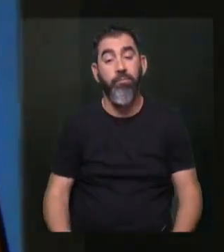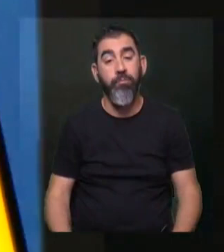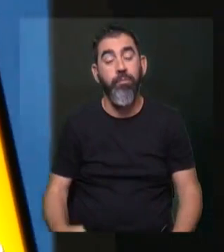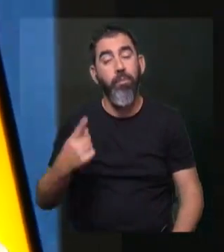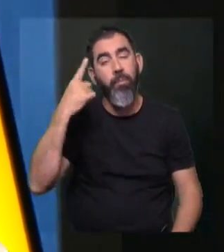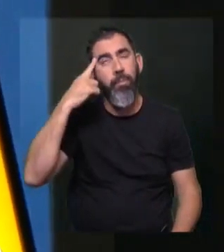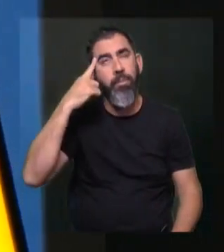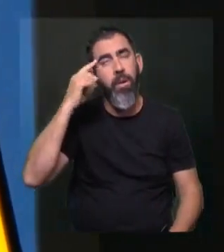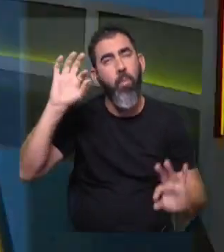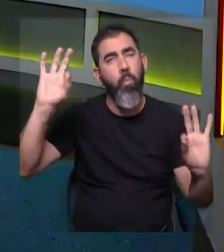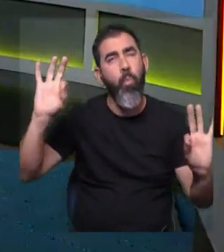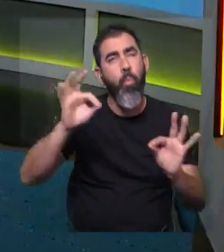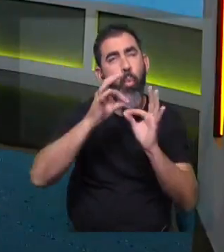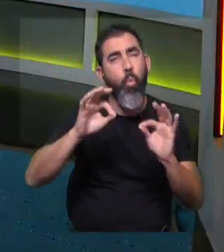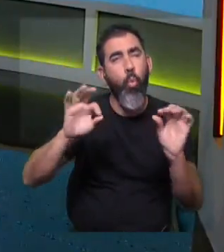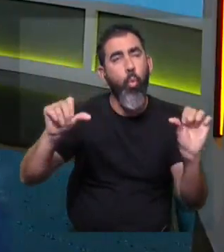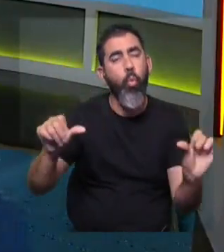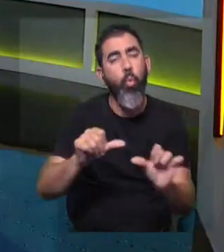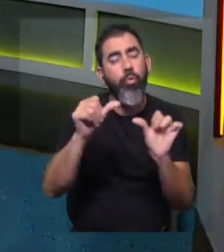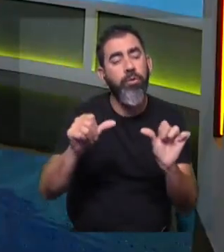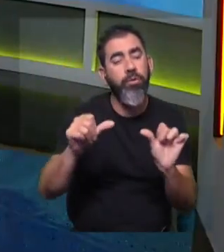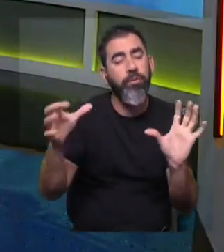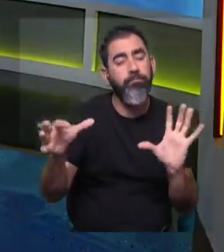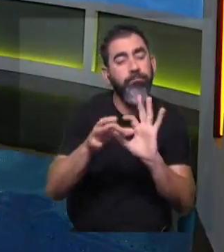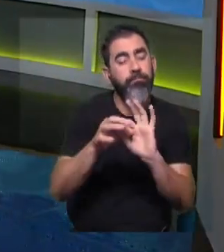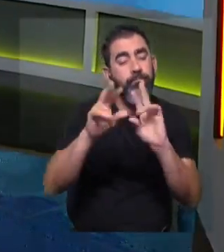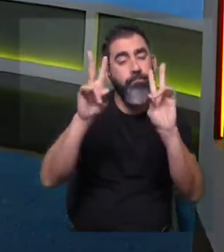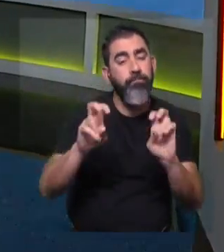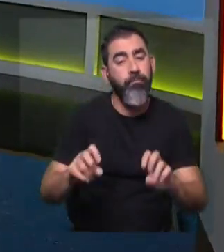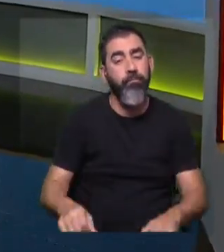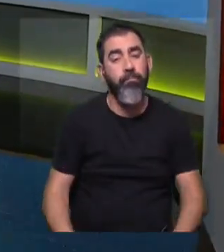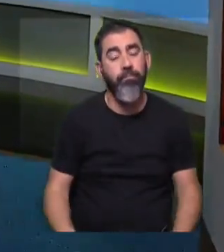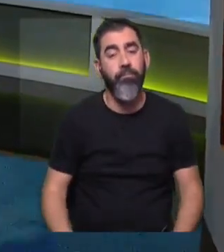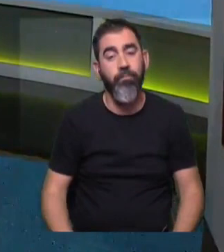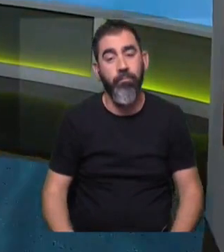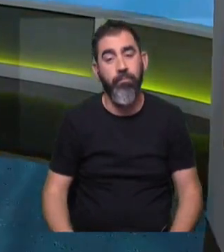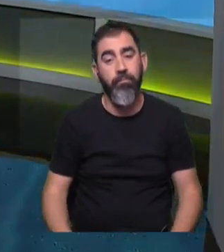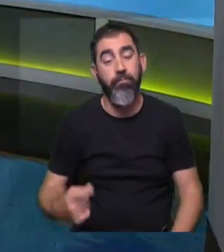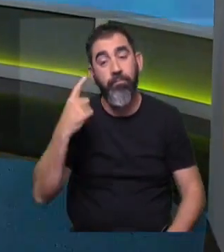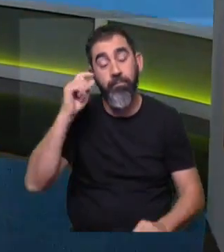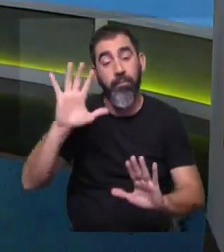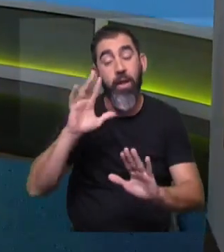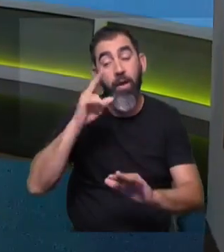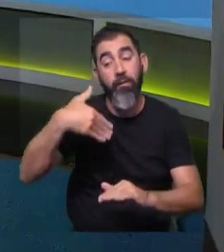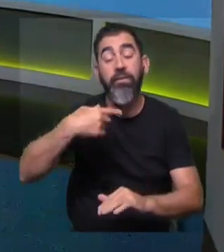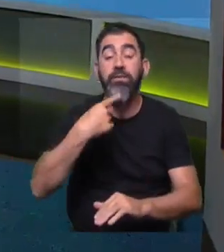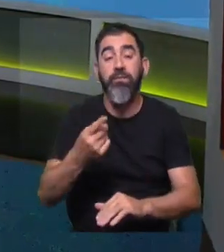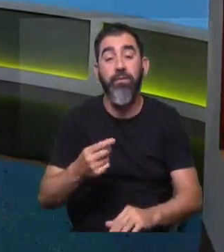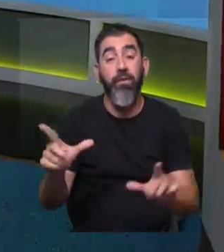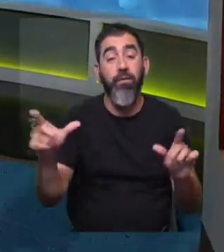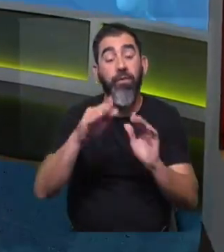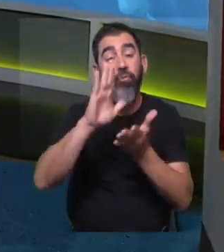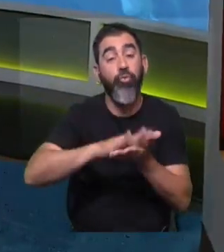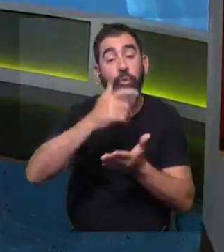tema podíamos tocar que pudiera tener algún tipo de alegoría y la verdad que el que se me ocurrió fue este. Veremos si sirve. Cerramos